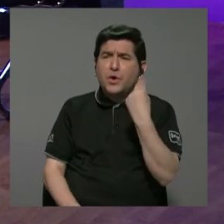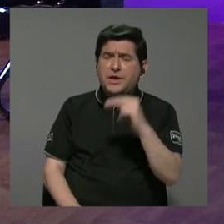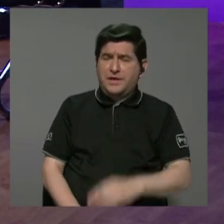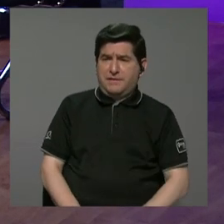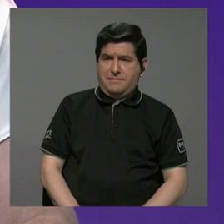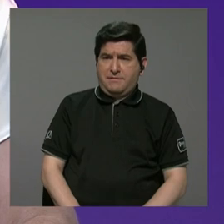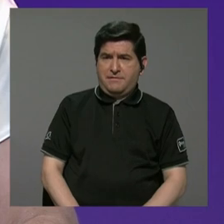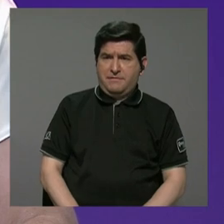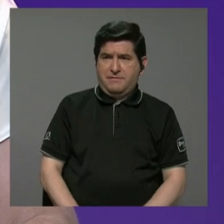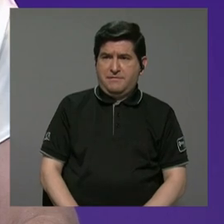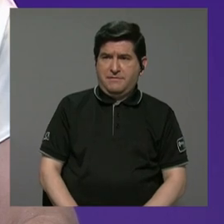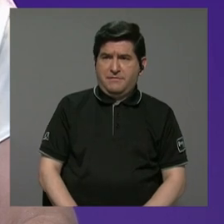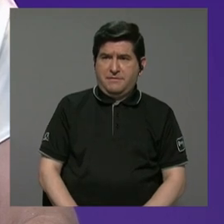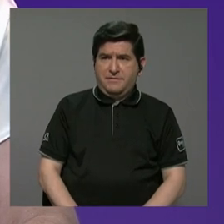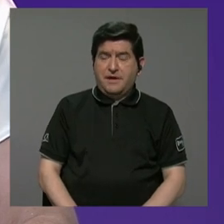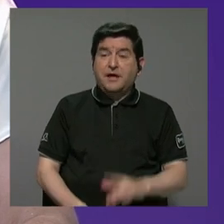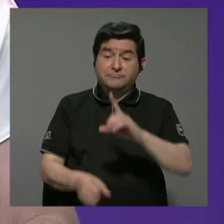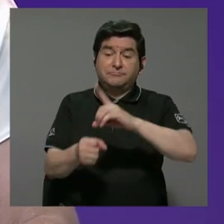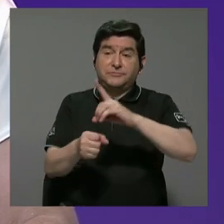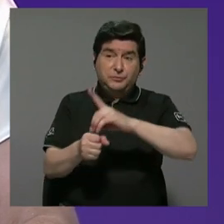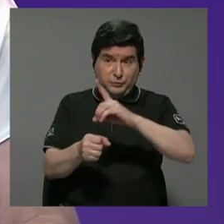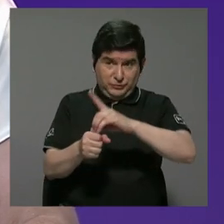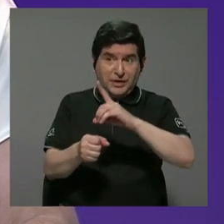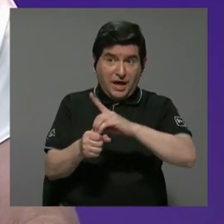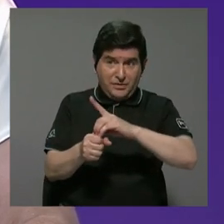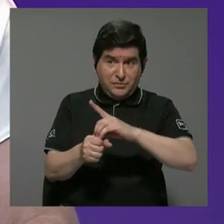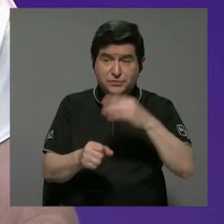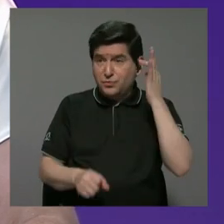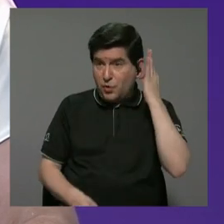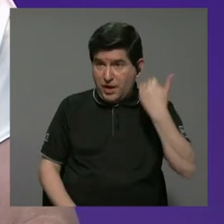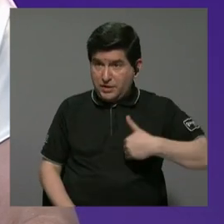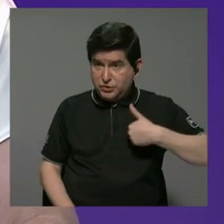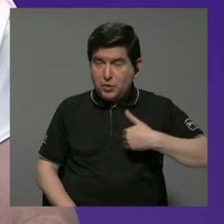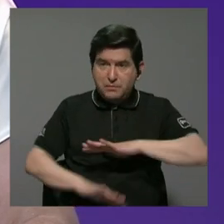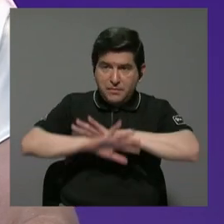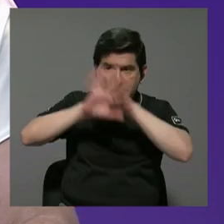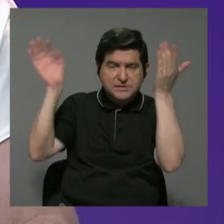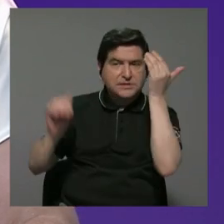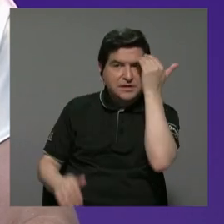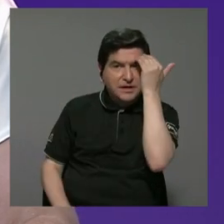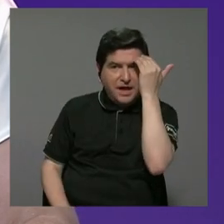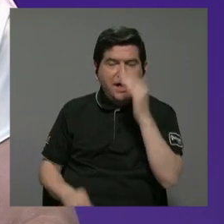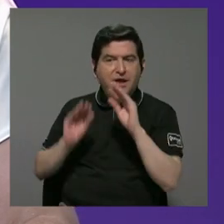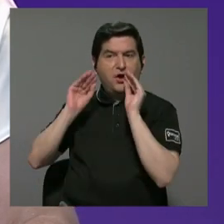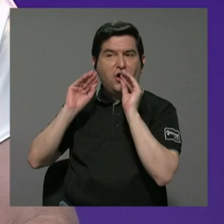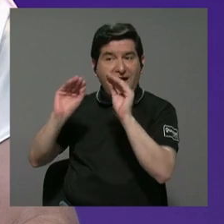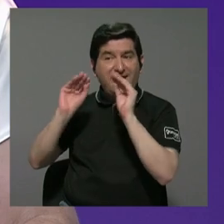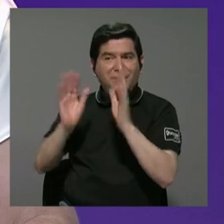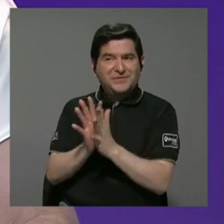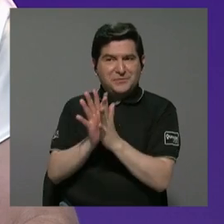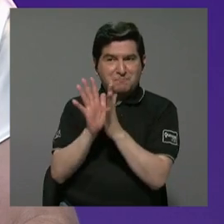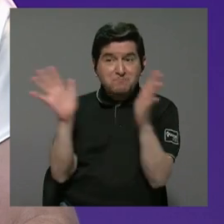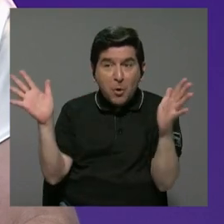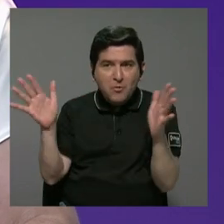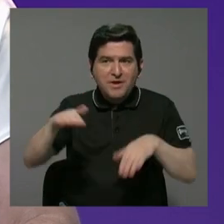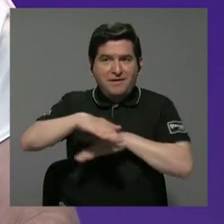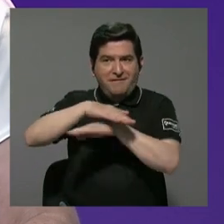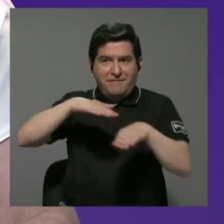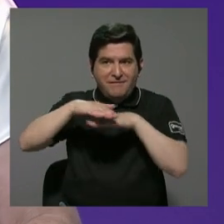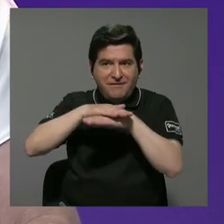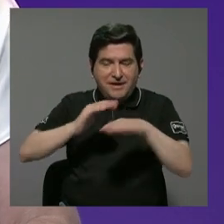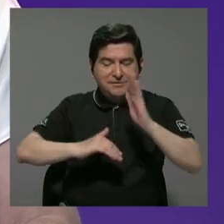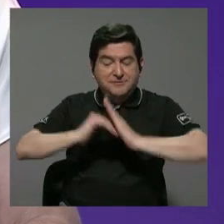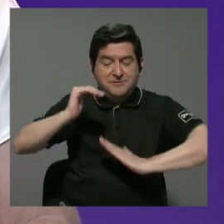por lo menos nuestros diputados y diputadas tienen claridad de que la educación pública es la base para